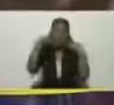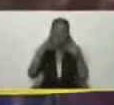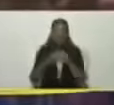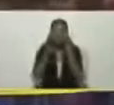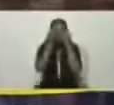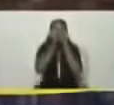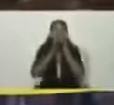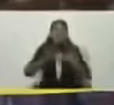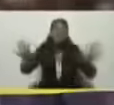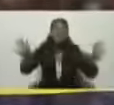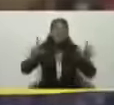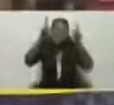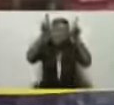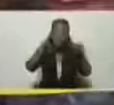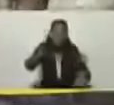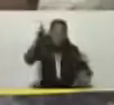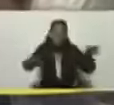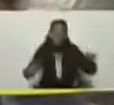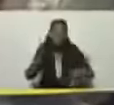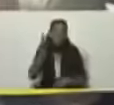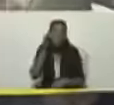Dios bendiga a la mujer venezolana.